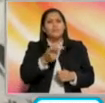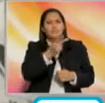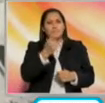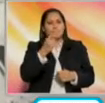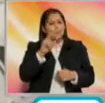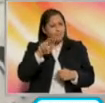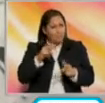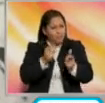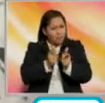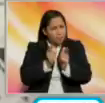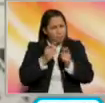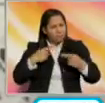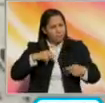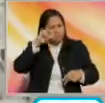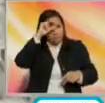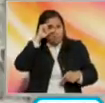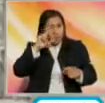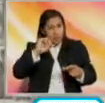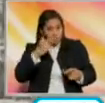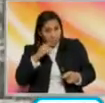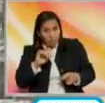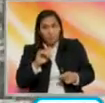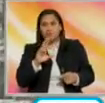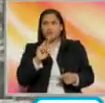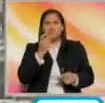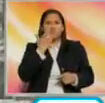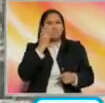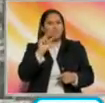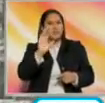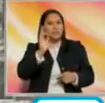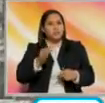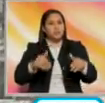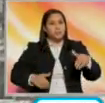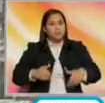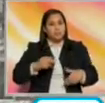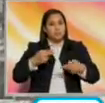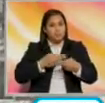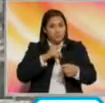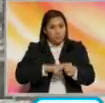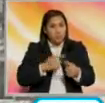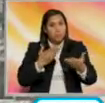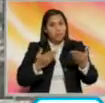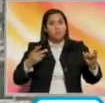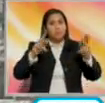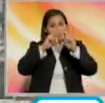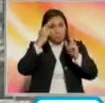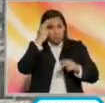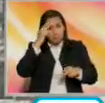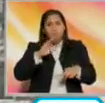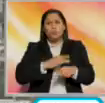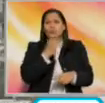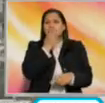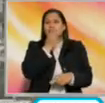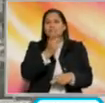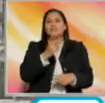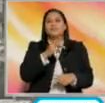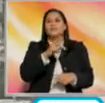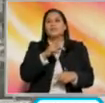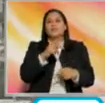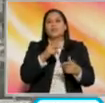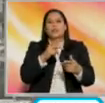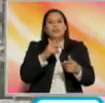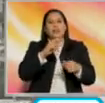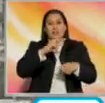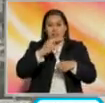cierto que había un grupo de intelectuales, entre ellos Diego Rivera, que se oponía al Teatro Nacional, ahora Palacio de Bellas Artes, porque decía que no tenía pues